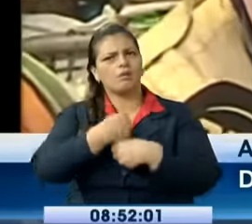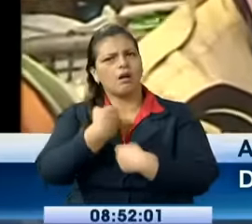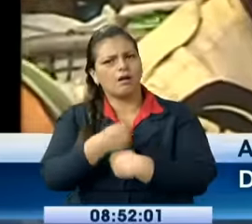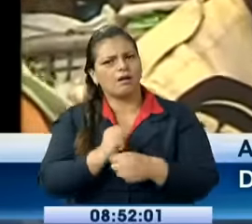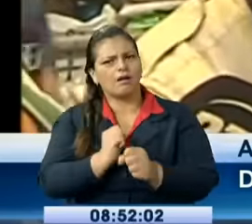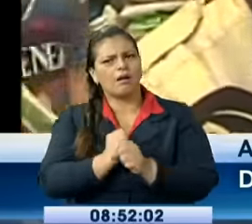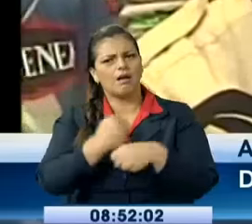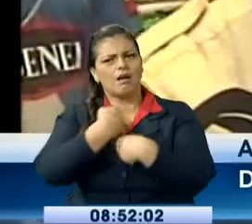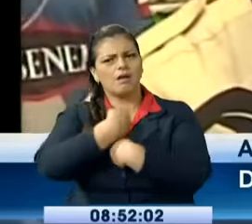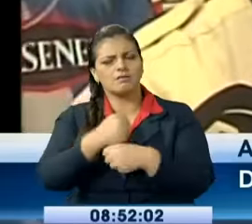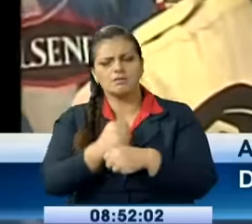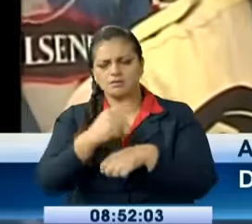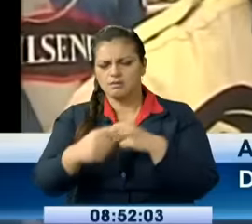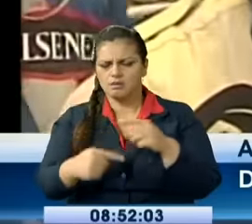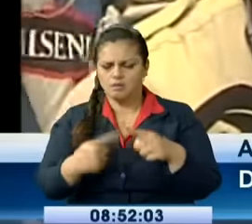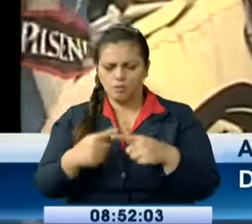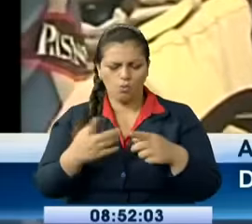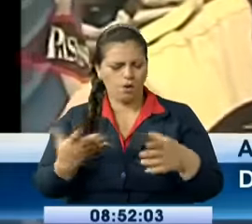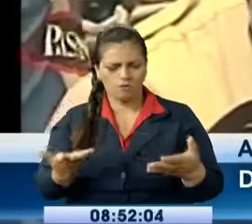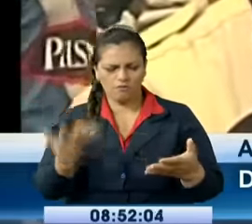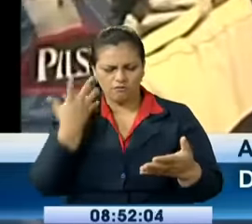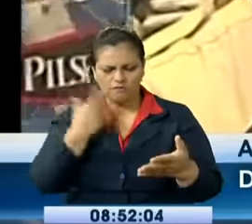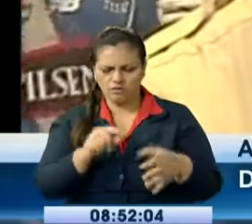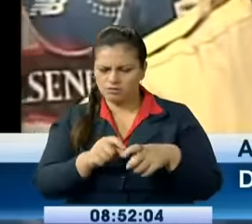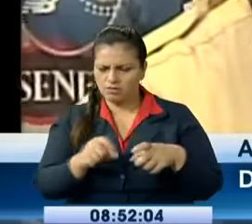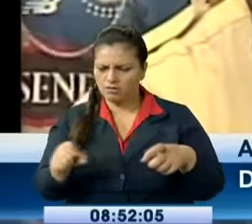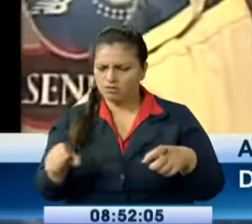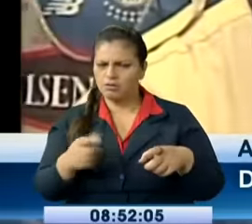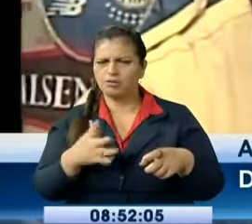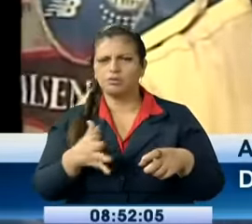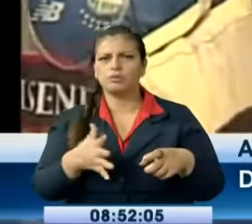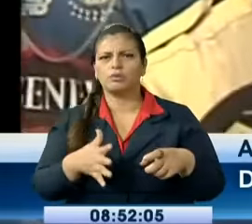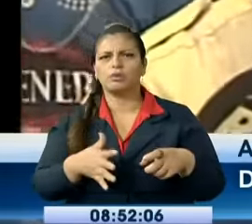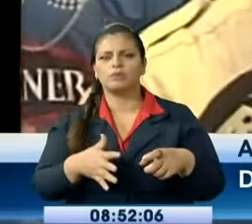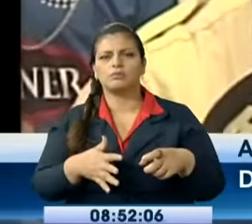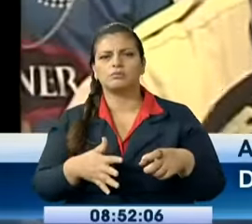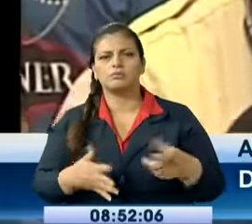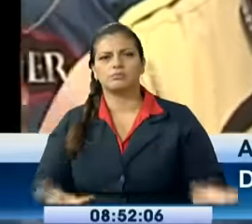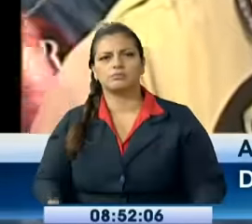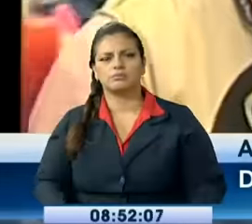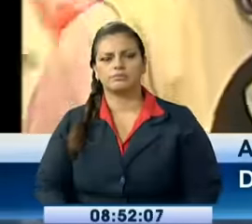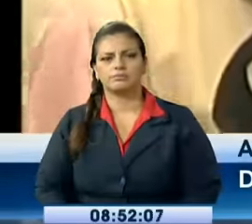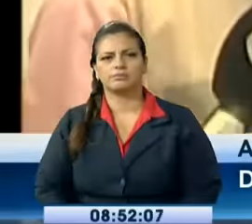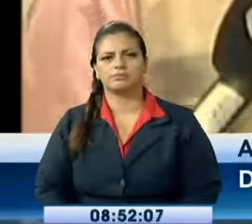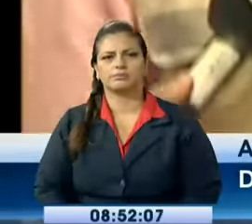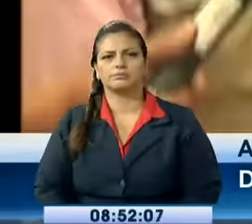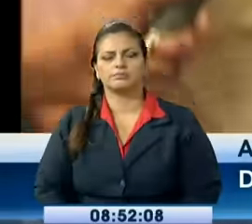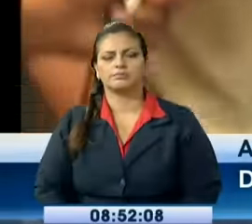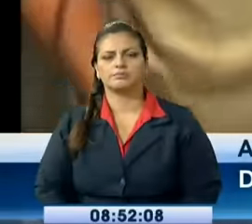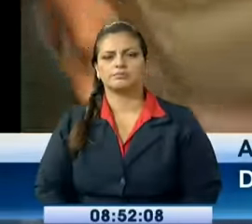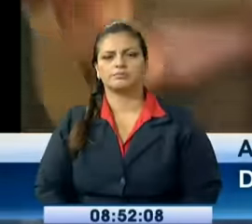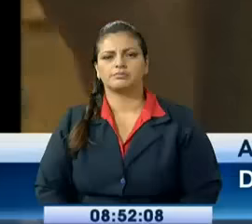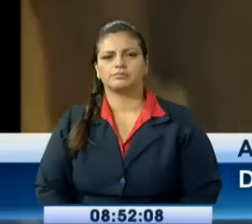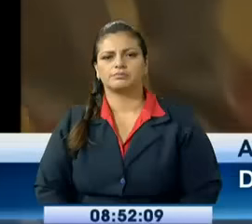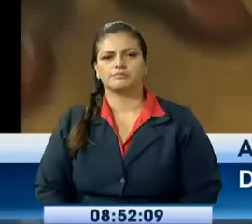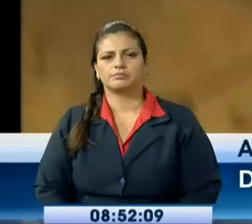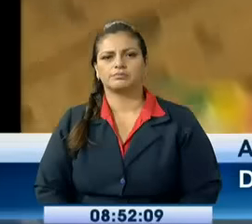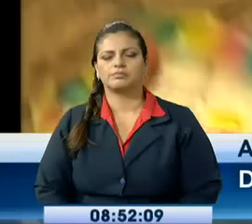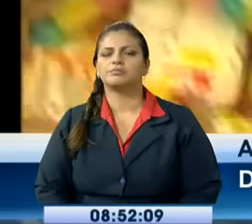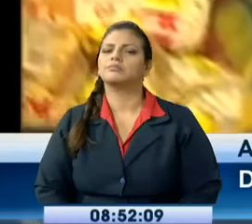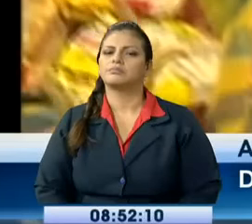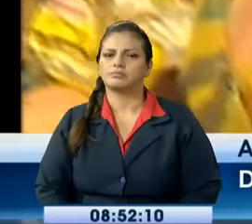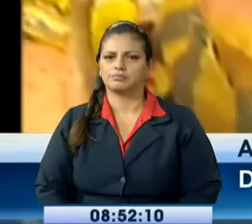los chifles, no hay fecha de elaboración, no hay registro sanitario. Esto se está comunicando a fin de